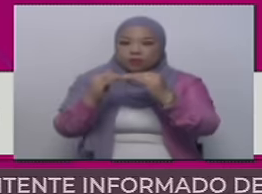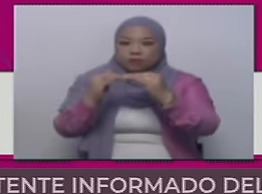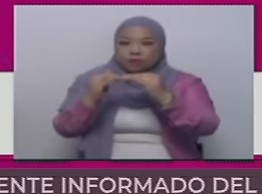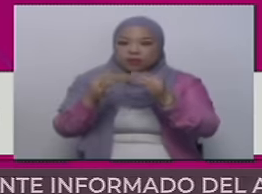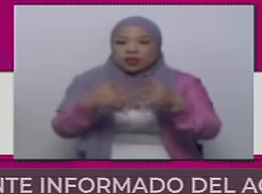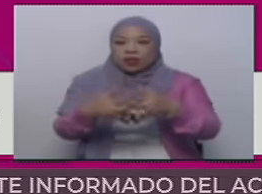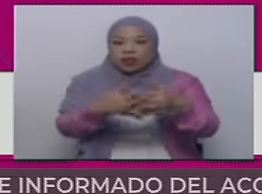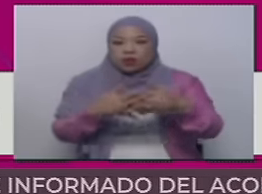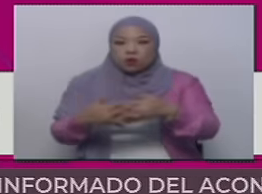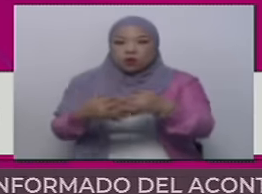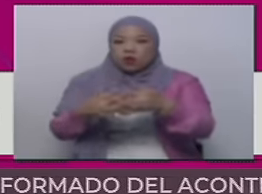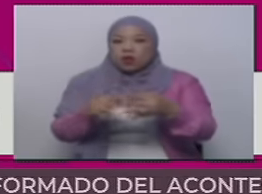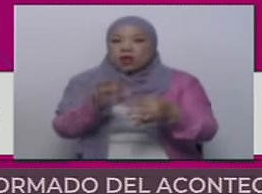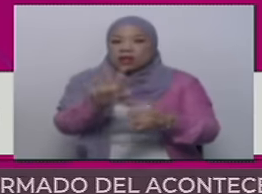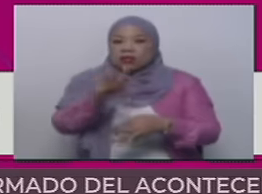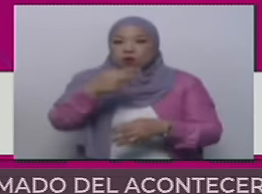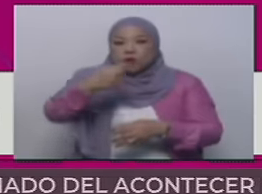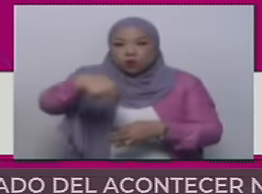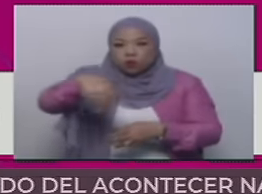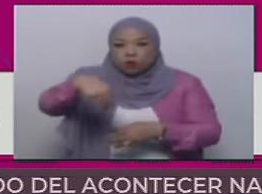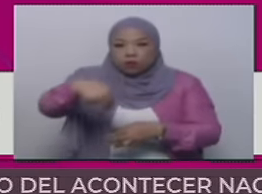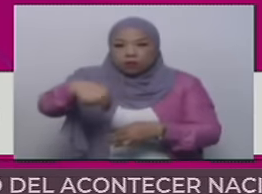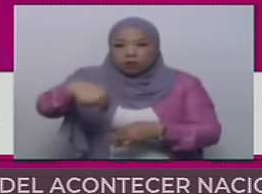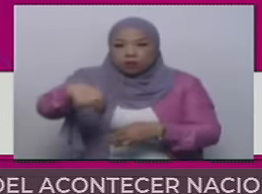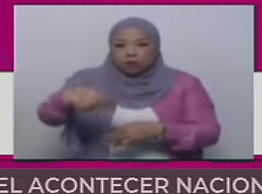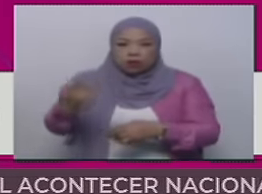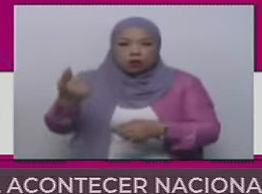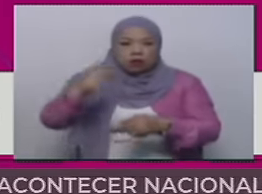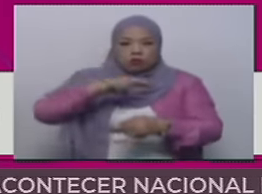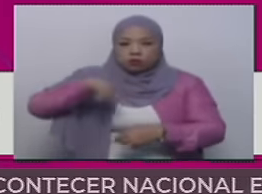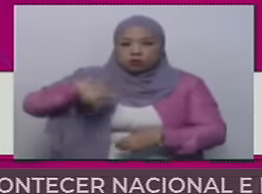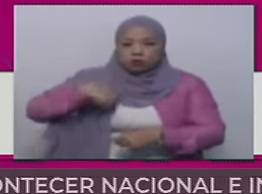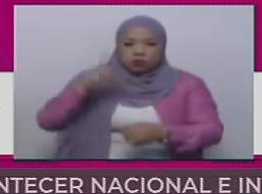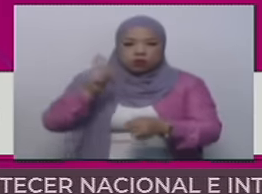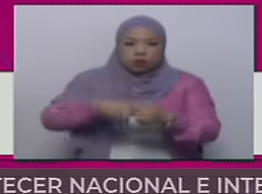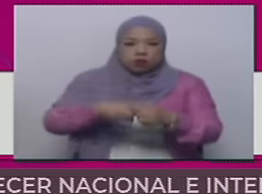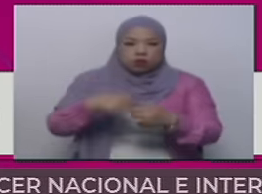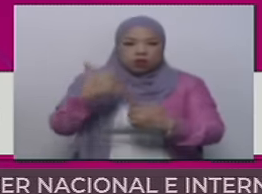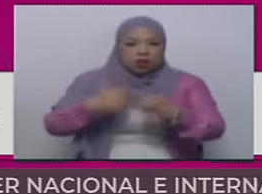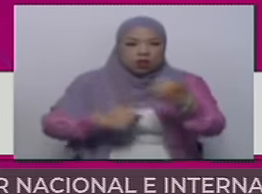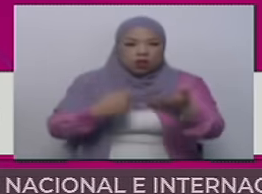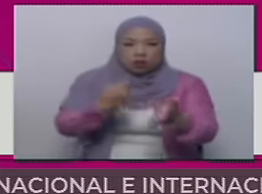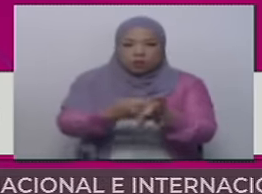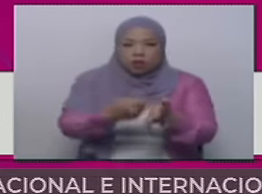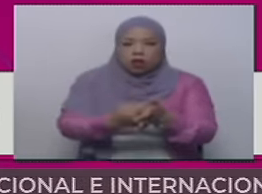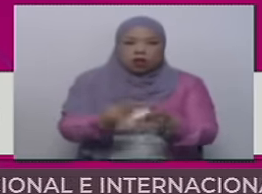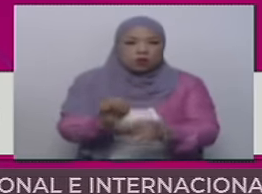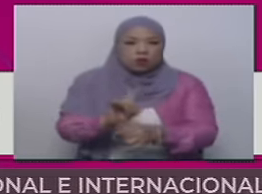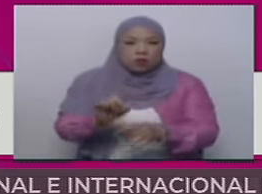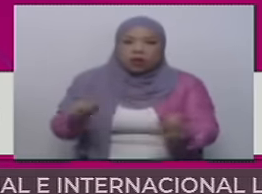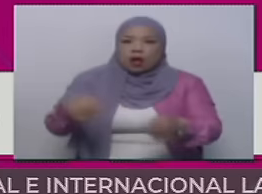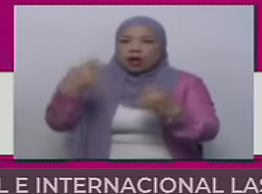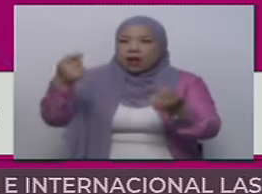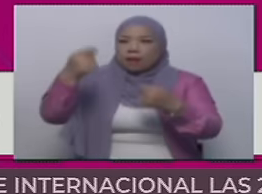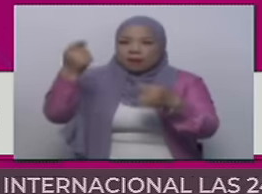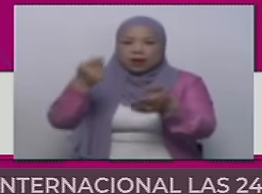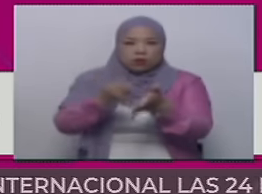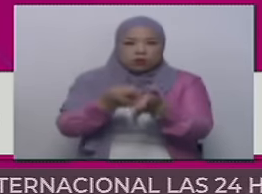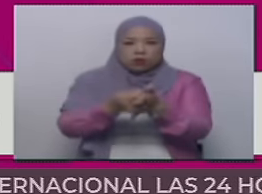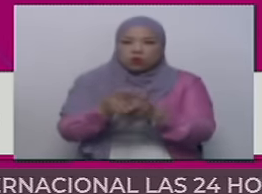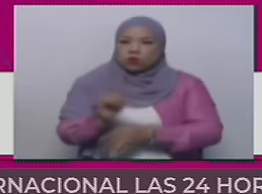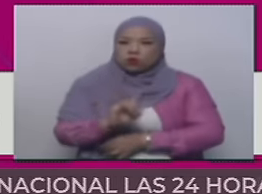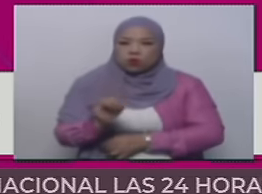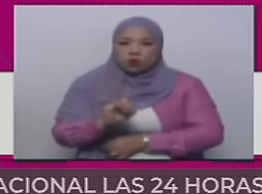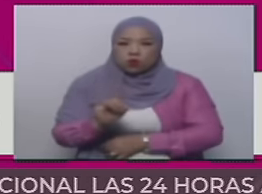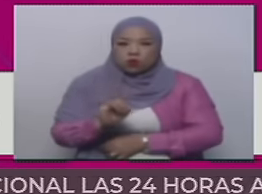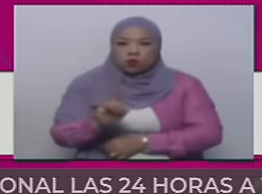noviembre. Nosotros no nos metemos a financiar un candidato allá, ni a hacerle campaña a un candidato.